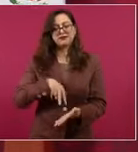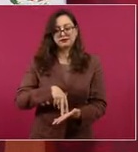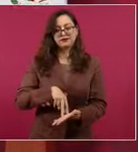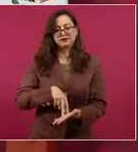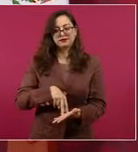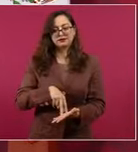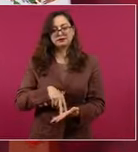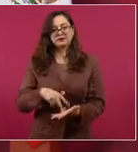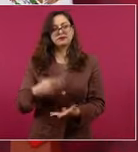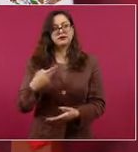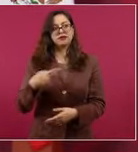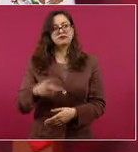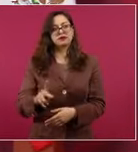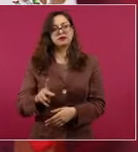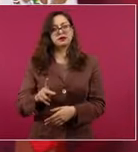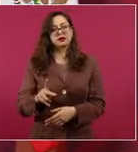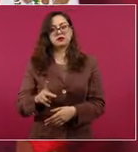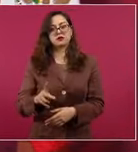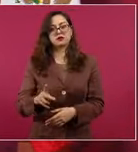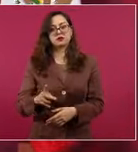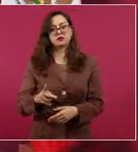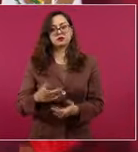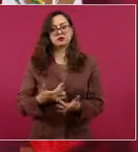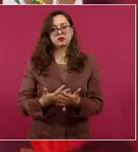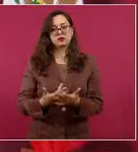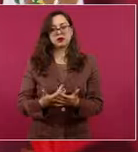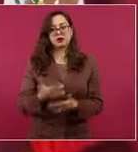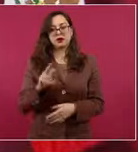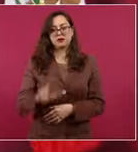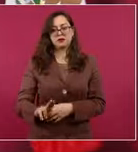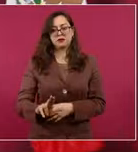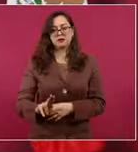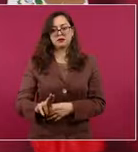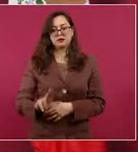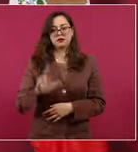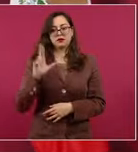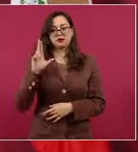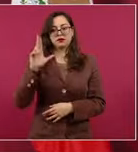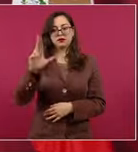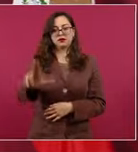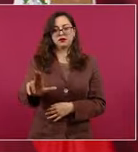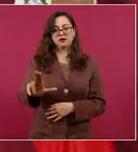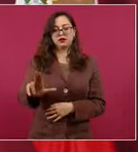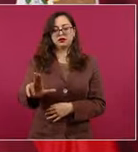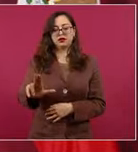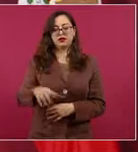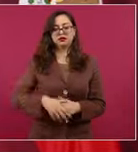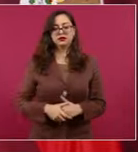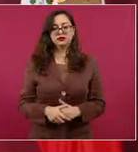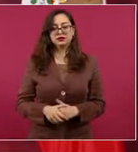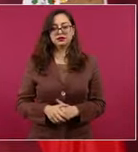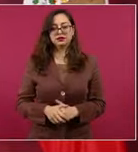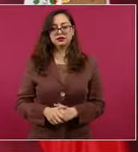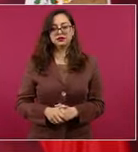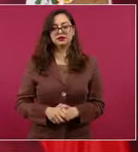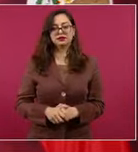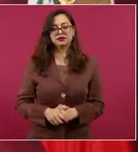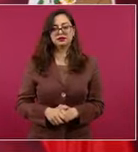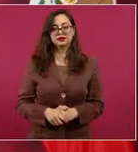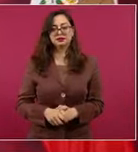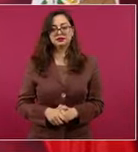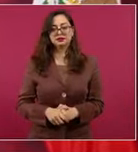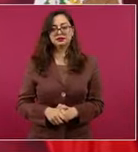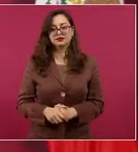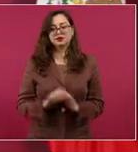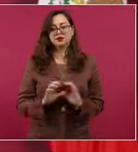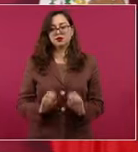sería de este martes que viene en 8, lo que ustedes quieran. O las